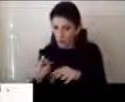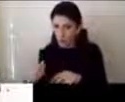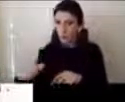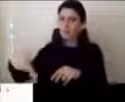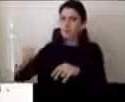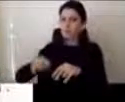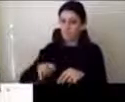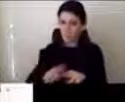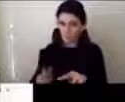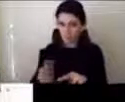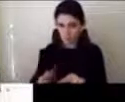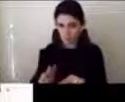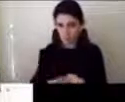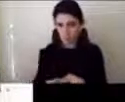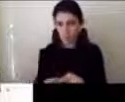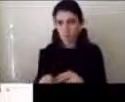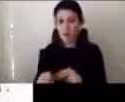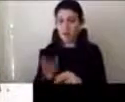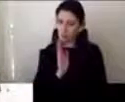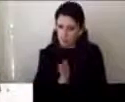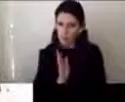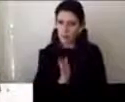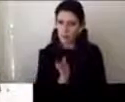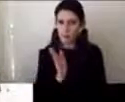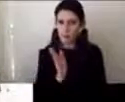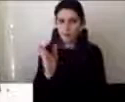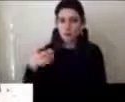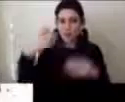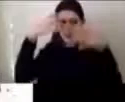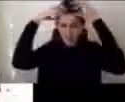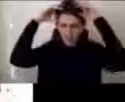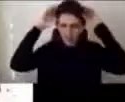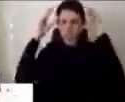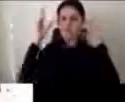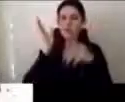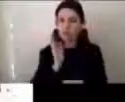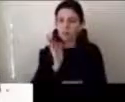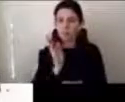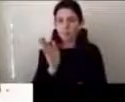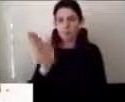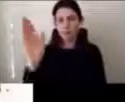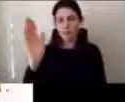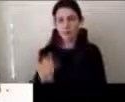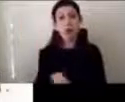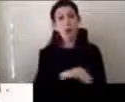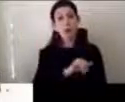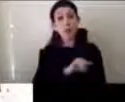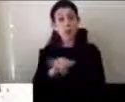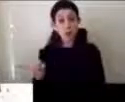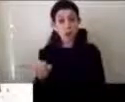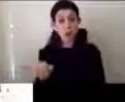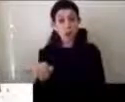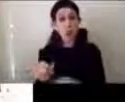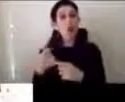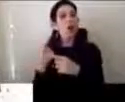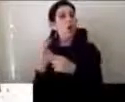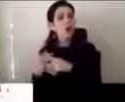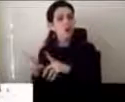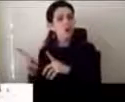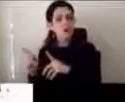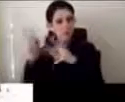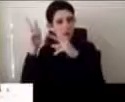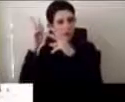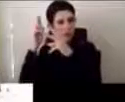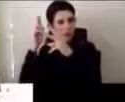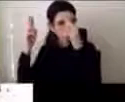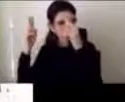esa es la que va permaneciendo en nuestro cerebro. Posteriormente hay otra poda en